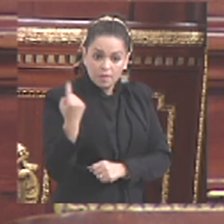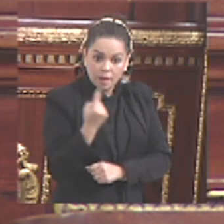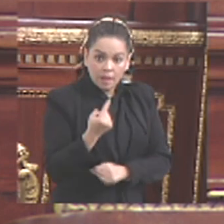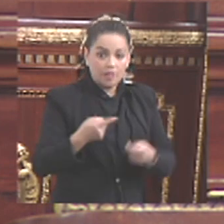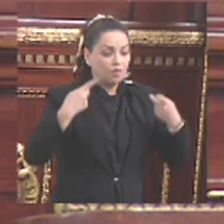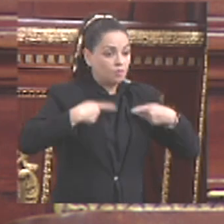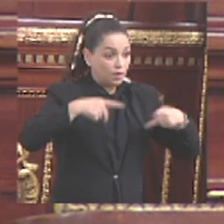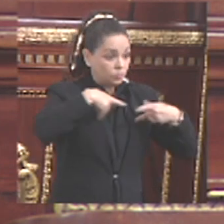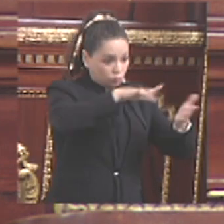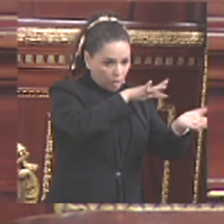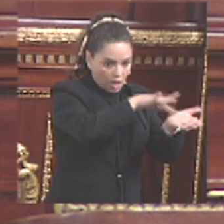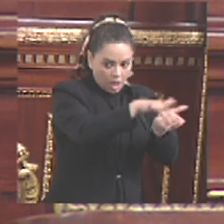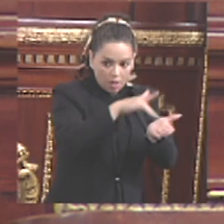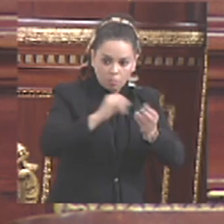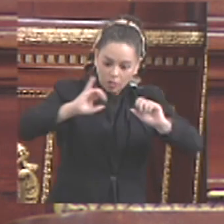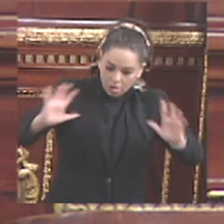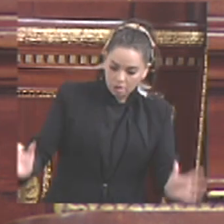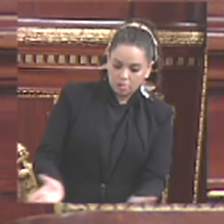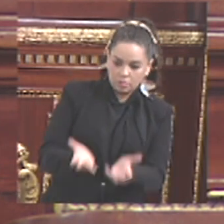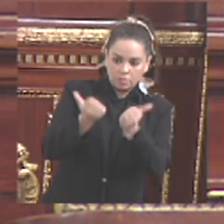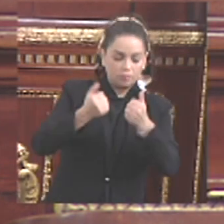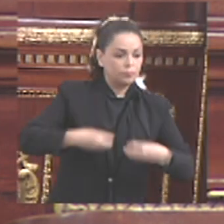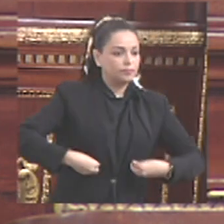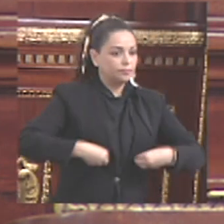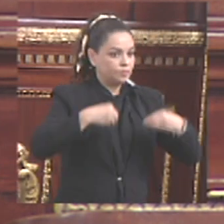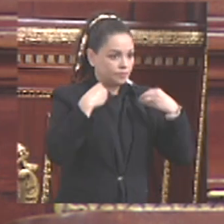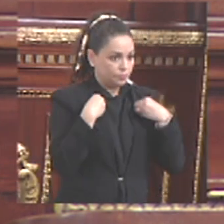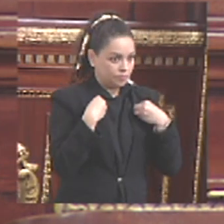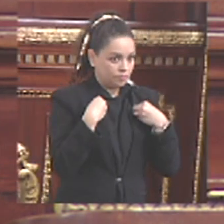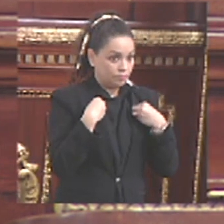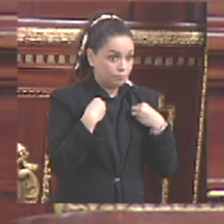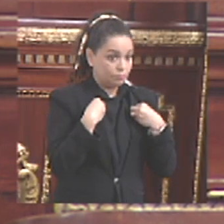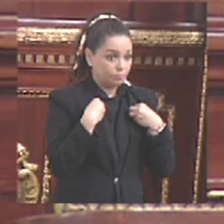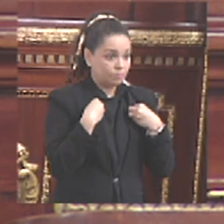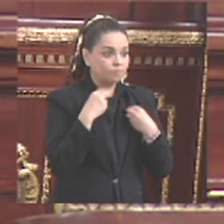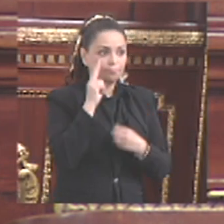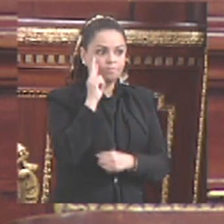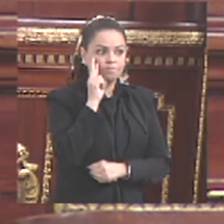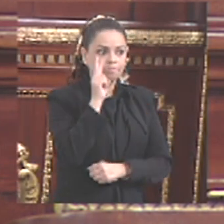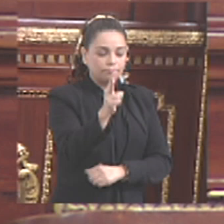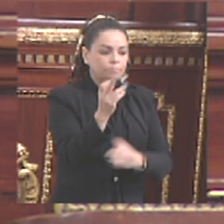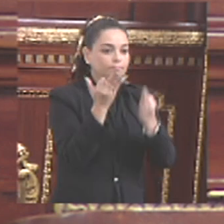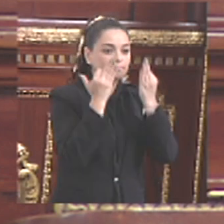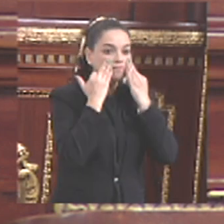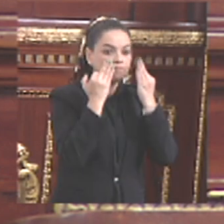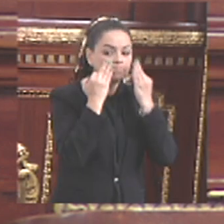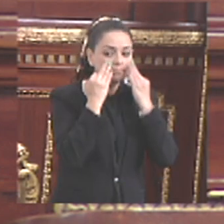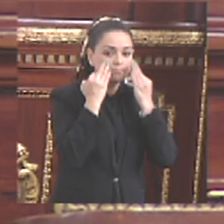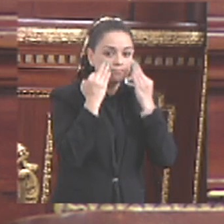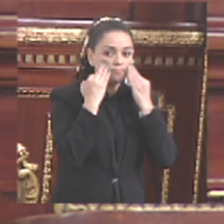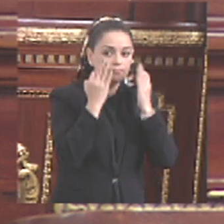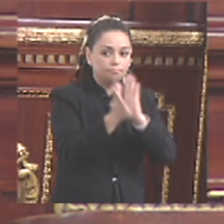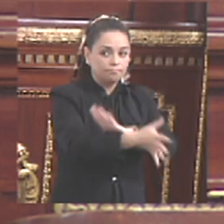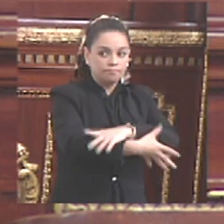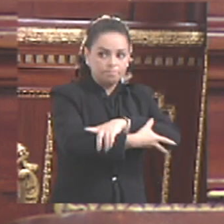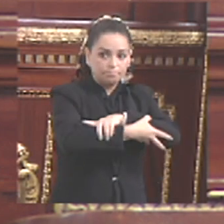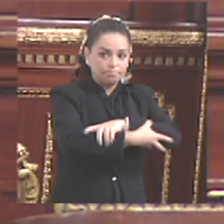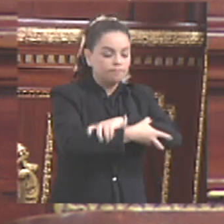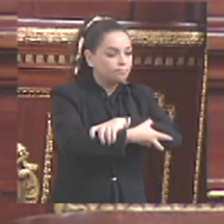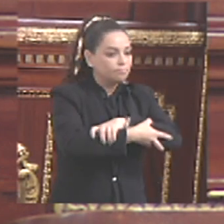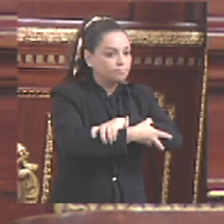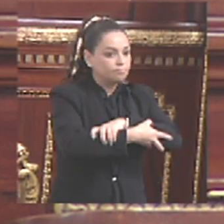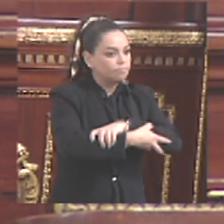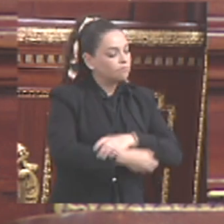las víctimas, lo que dejó un testimonio de nuestra solidaridad como pueblo de México. Por